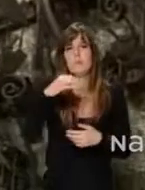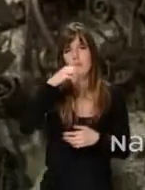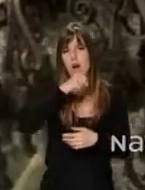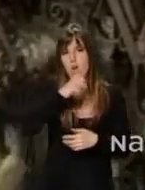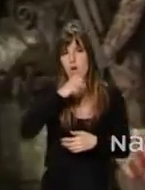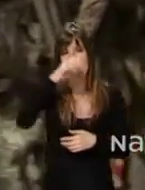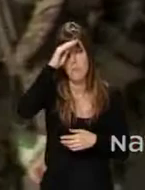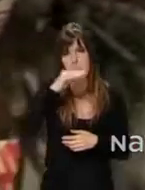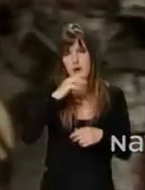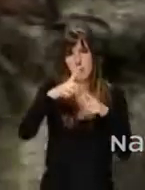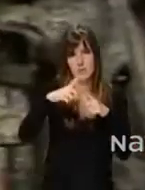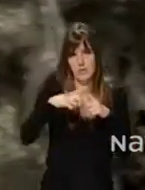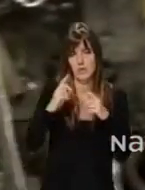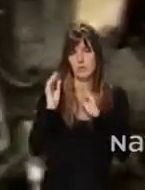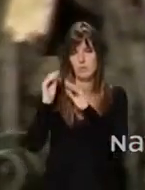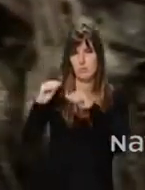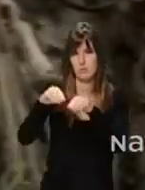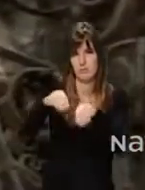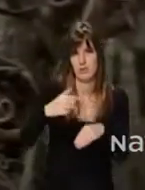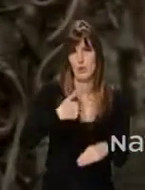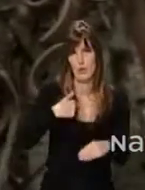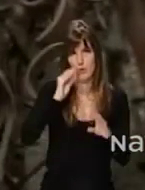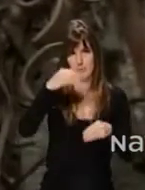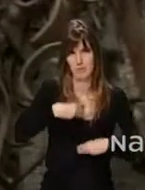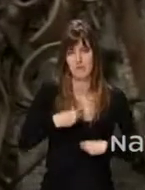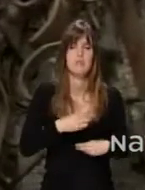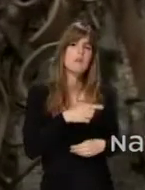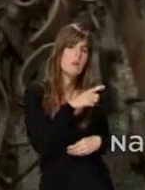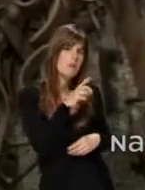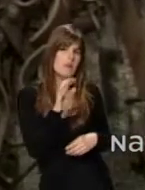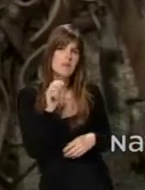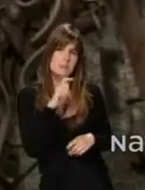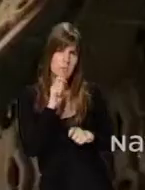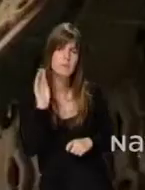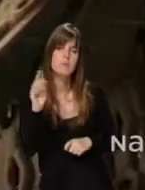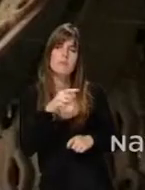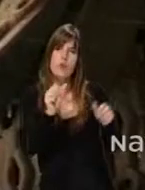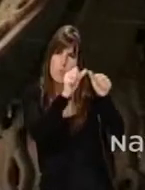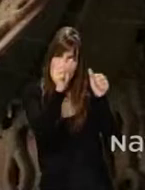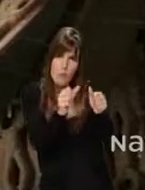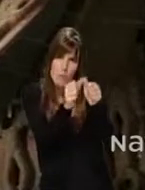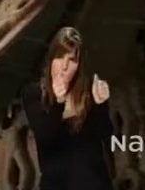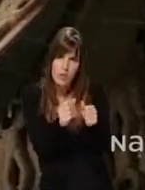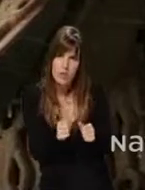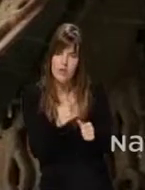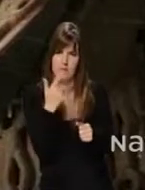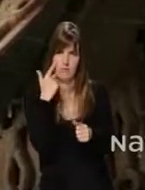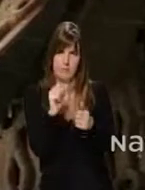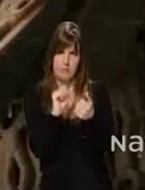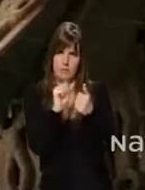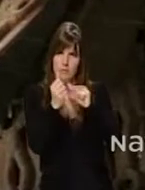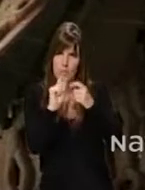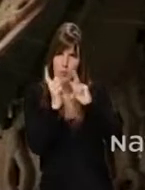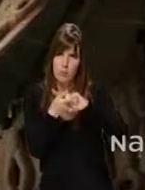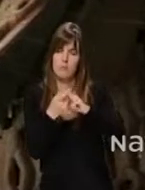los moldes que estamos viendo aquí están hechos por Simón. Hombre, claro. Esto es en la calle y por ahí, ahí.